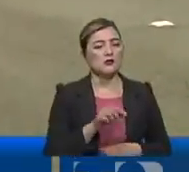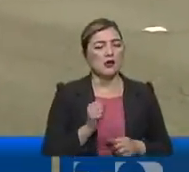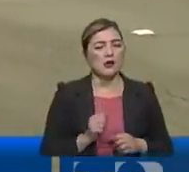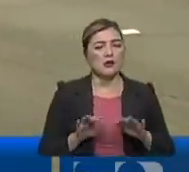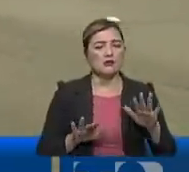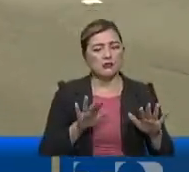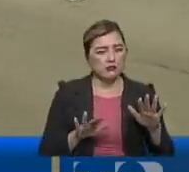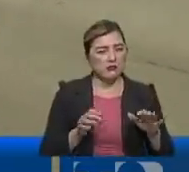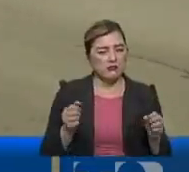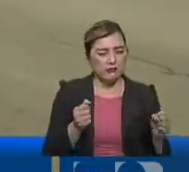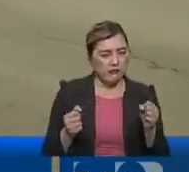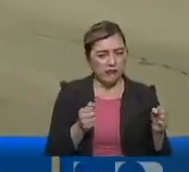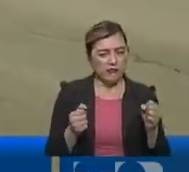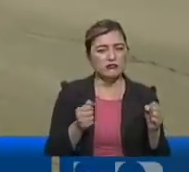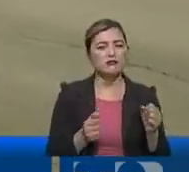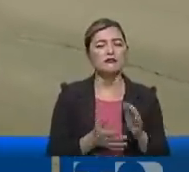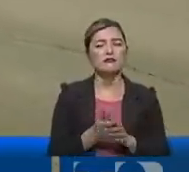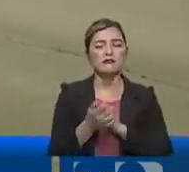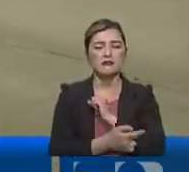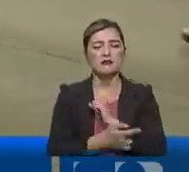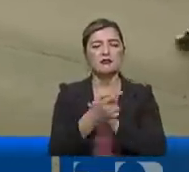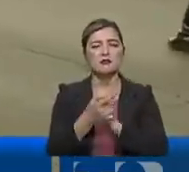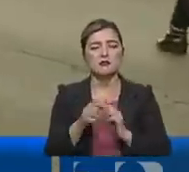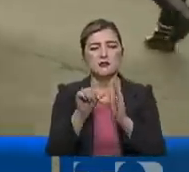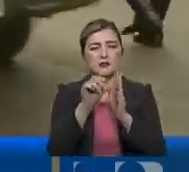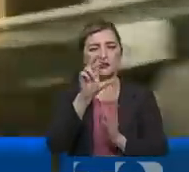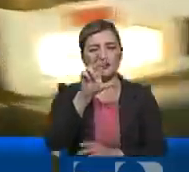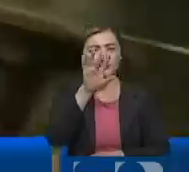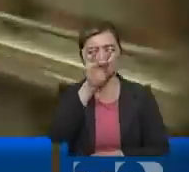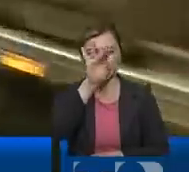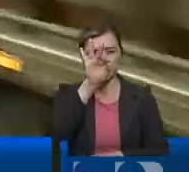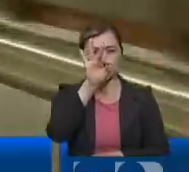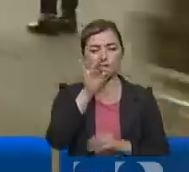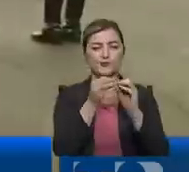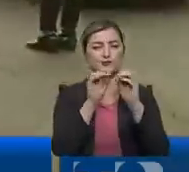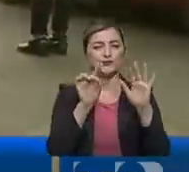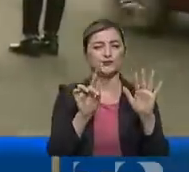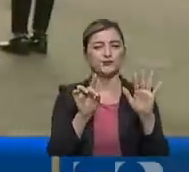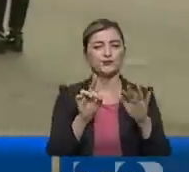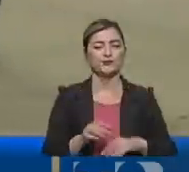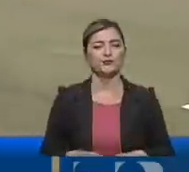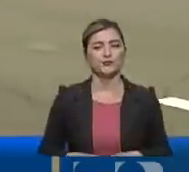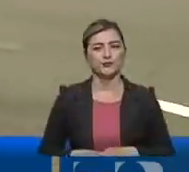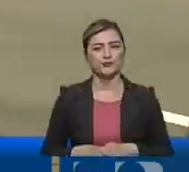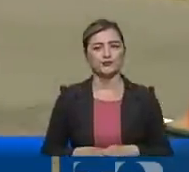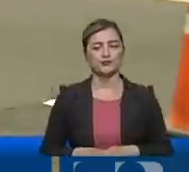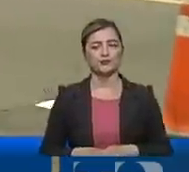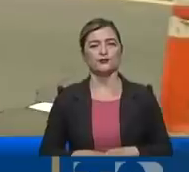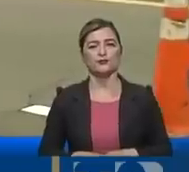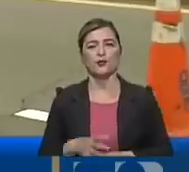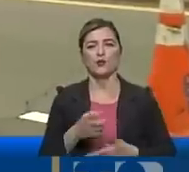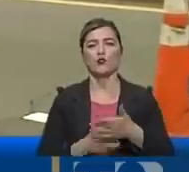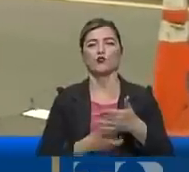del rango moderado tenemos la sanción por el artículo 389, numeral 6, que tiene una